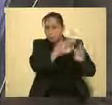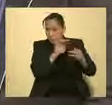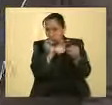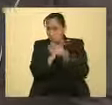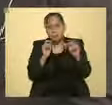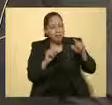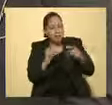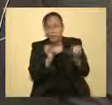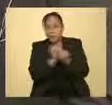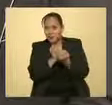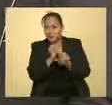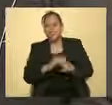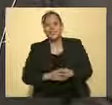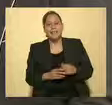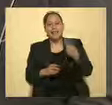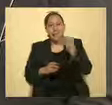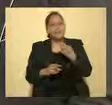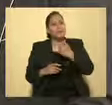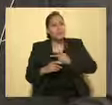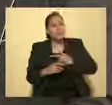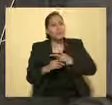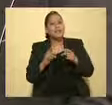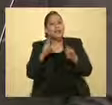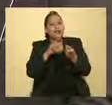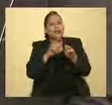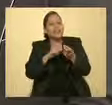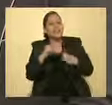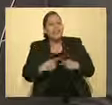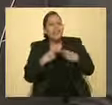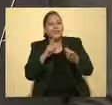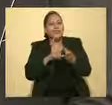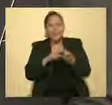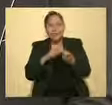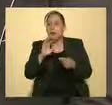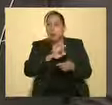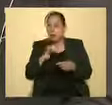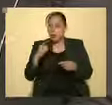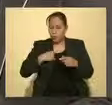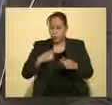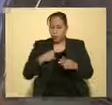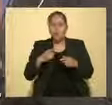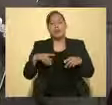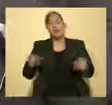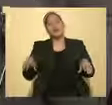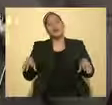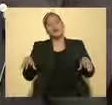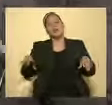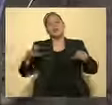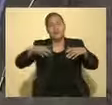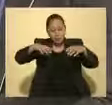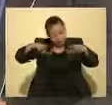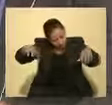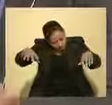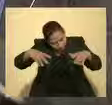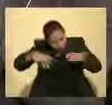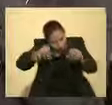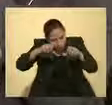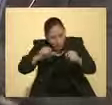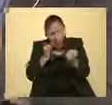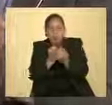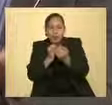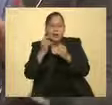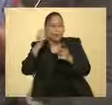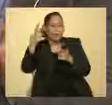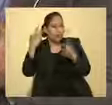No, hay ese, me encanta, entonces ahí pueden ir los dos a tomar su aromaterapia o su masaje, su corte de pelo. Ya se les bien